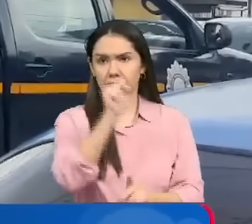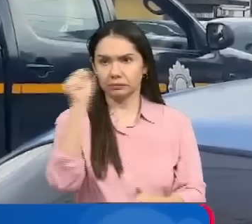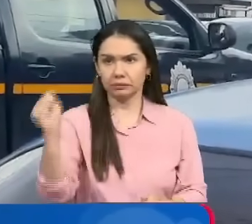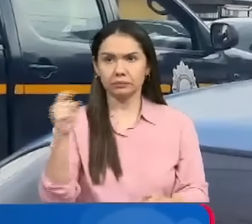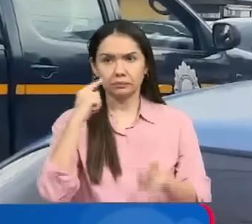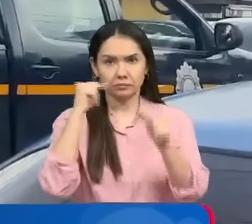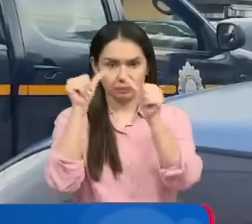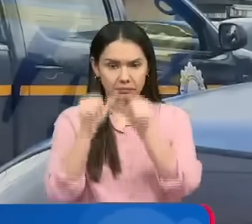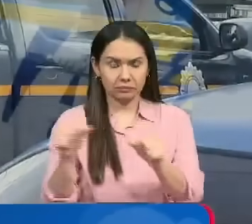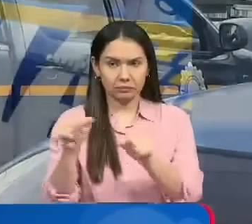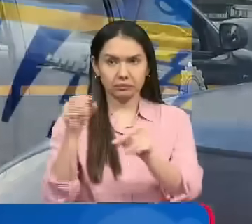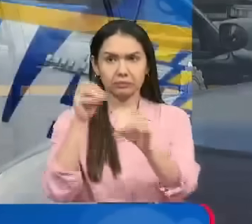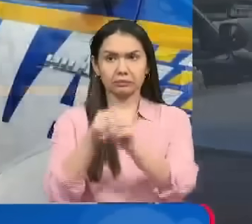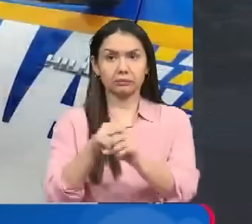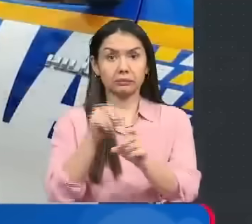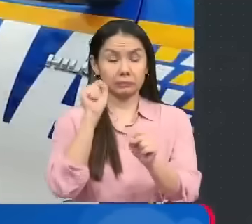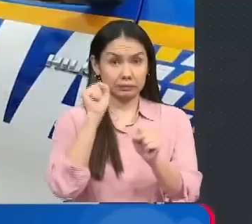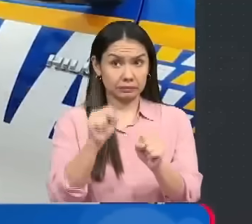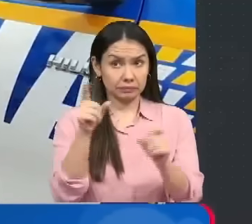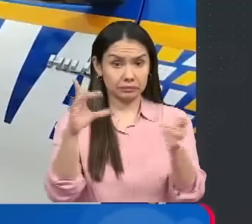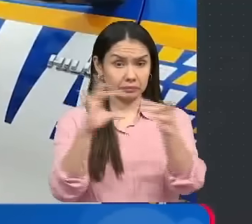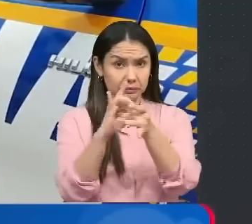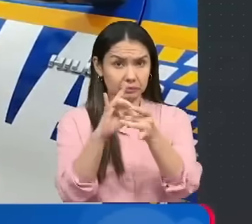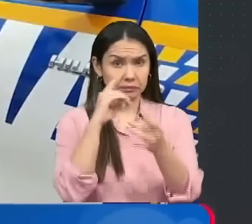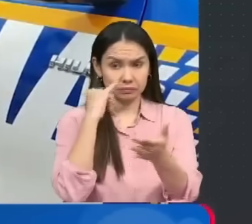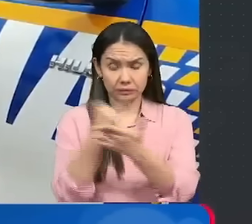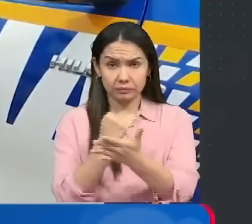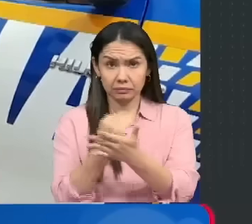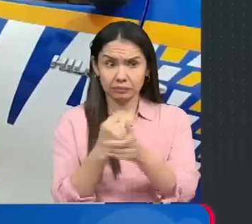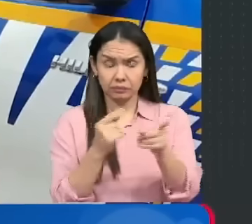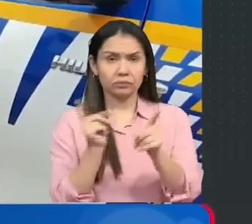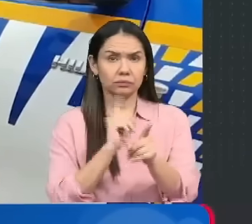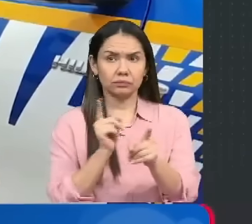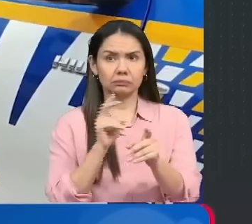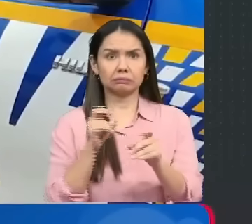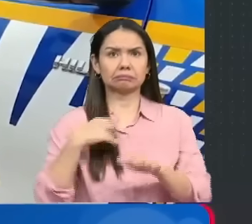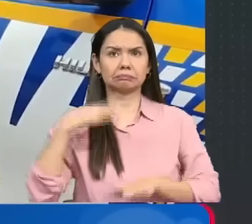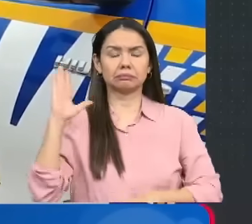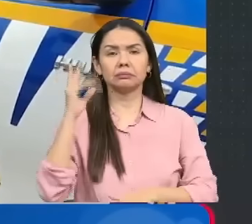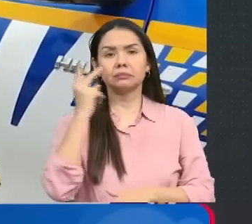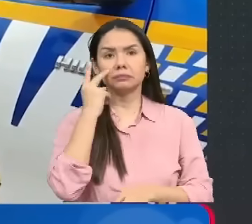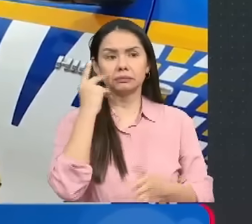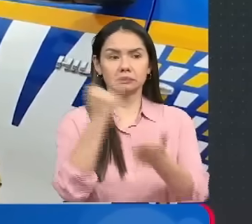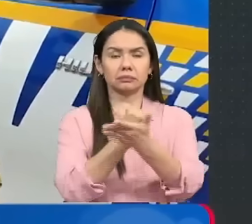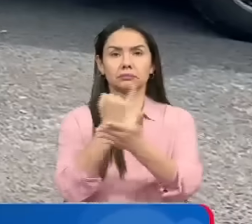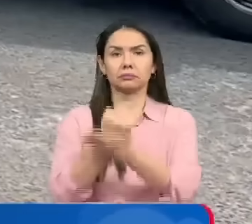ser analizados para determinar si tienen relación con el asesinato del cantante.